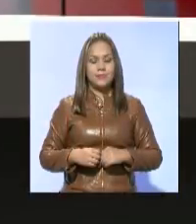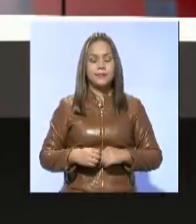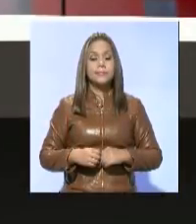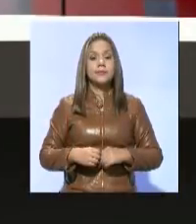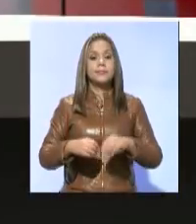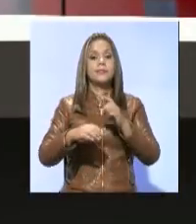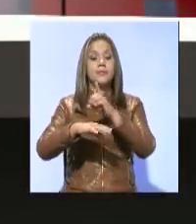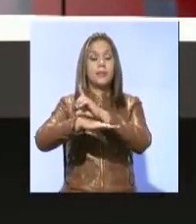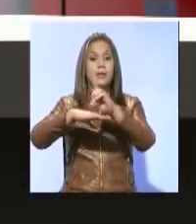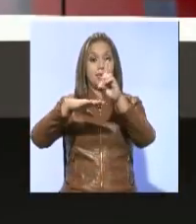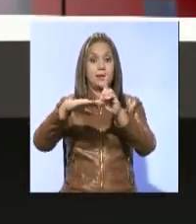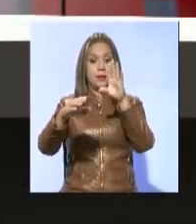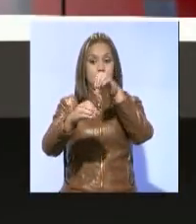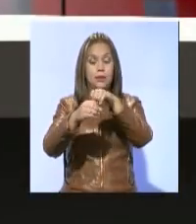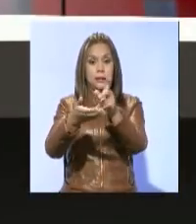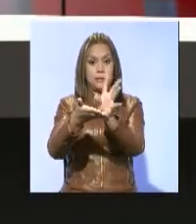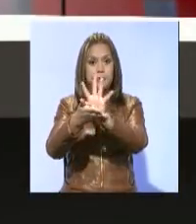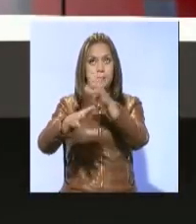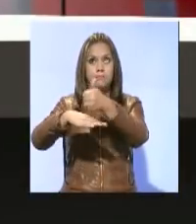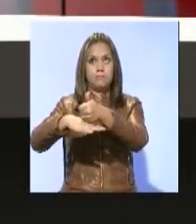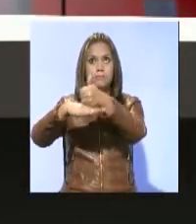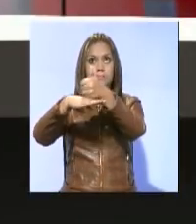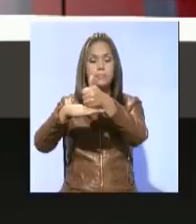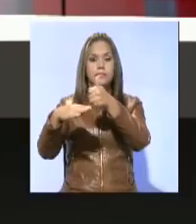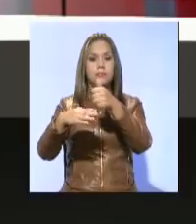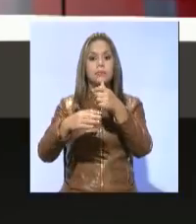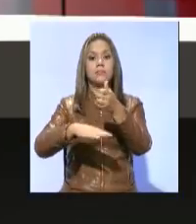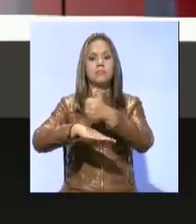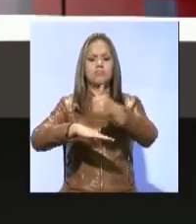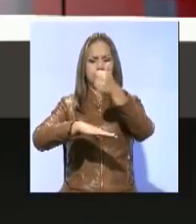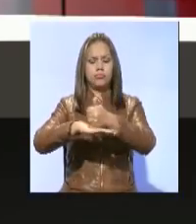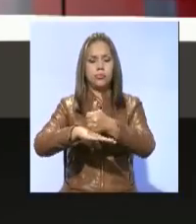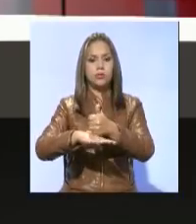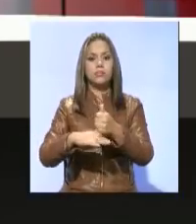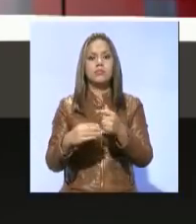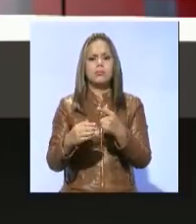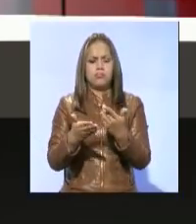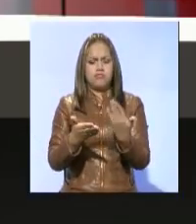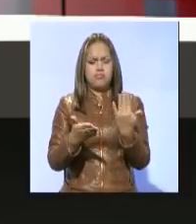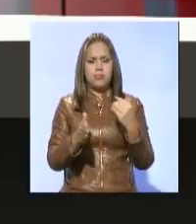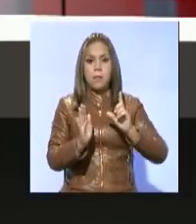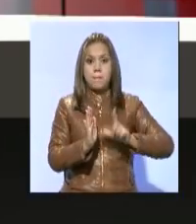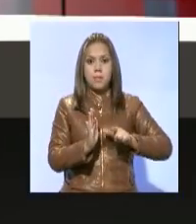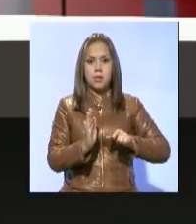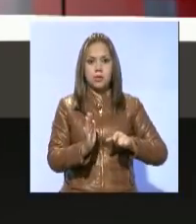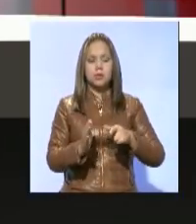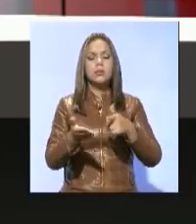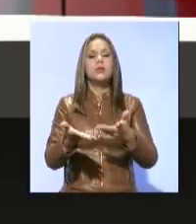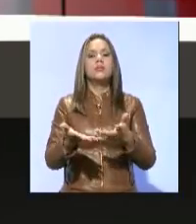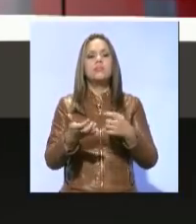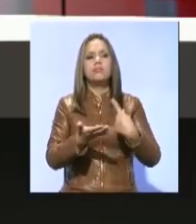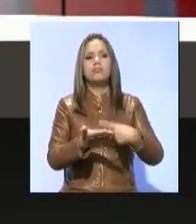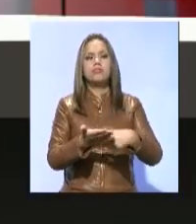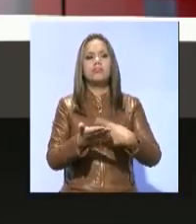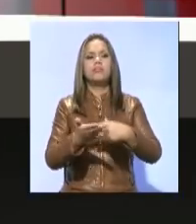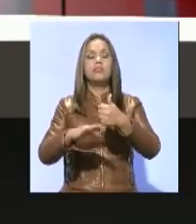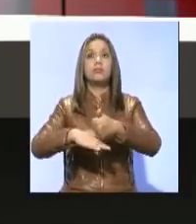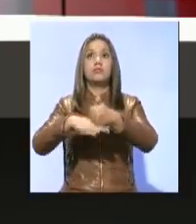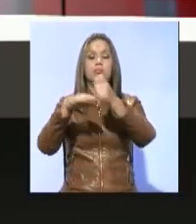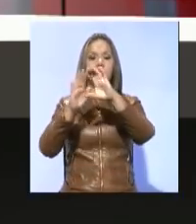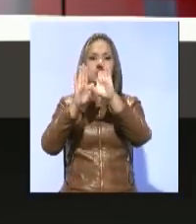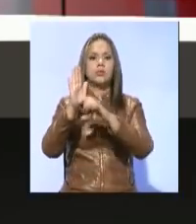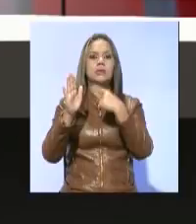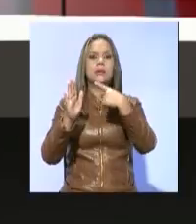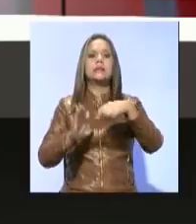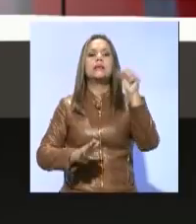El Consejo de Administración Legislativa, CAL, se instaló en sesión hace pocos minutos para conocer el dictamen de admisibilidad de la Corte